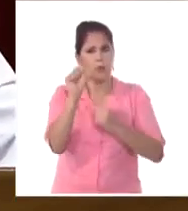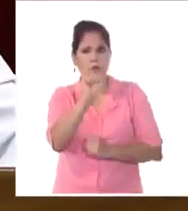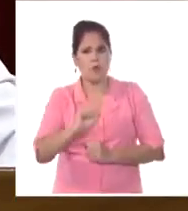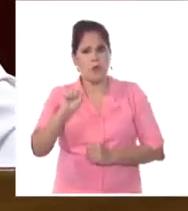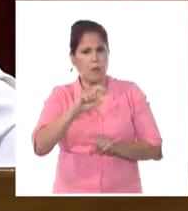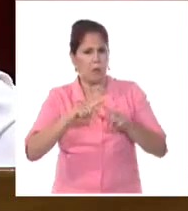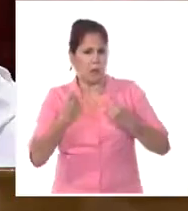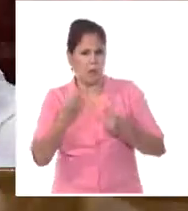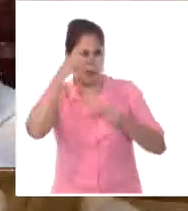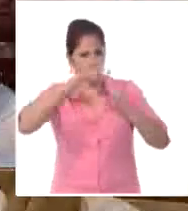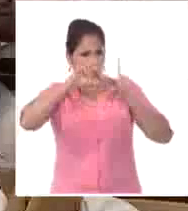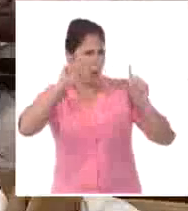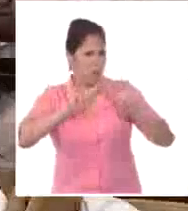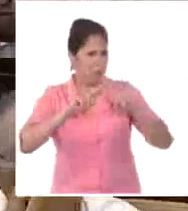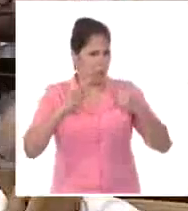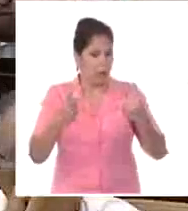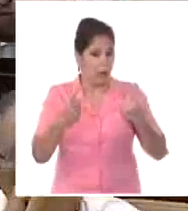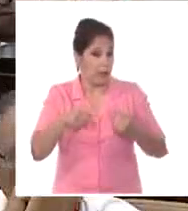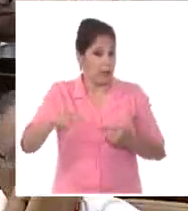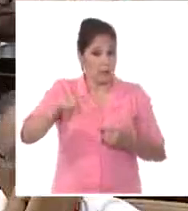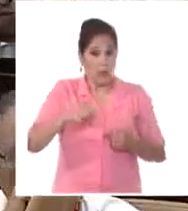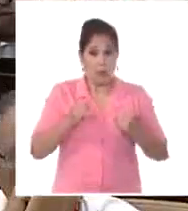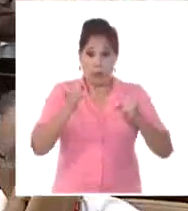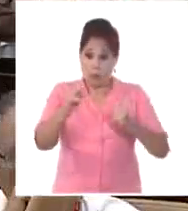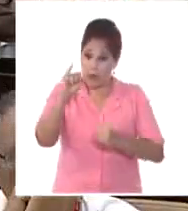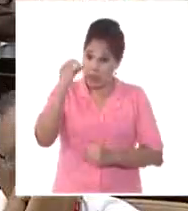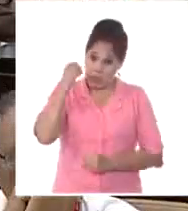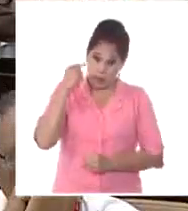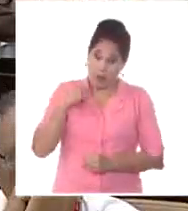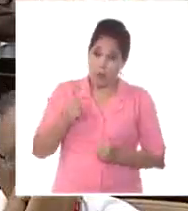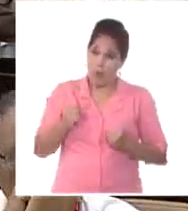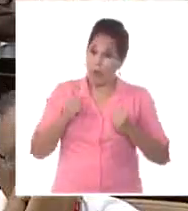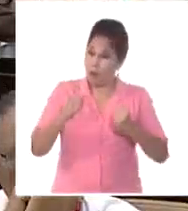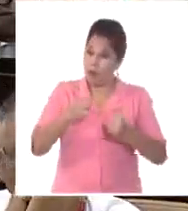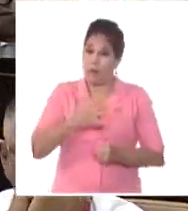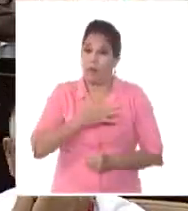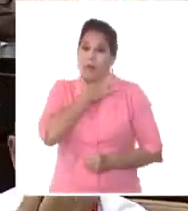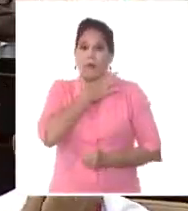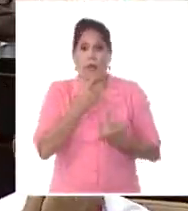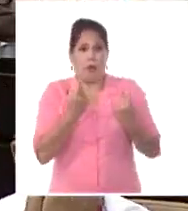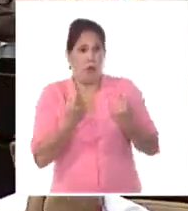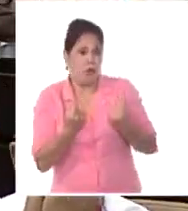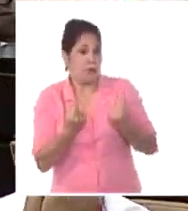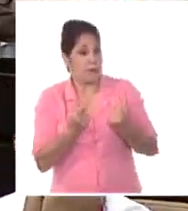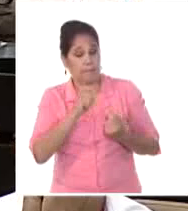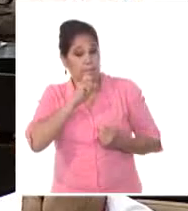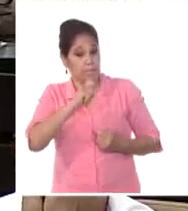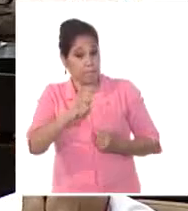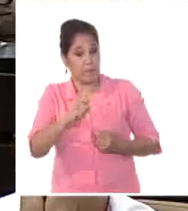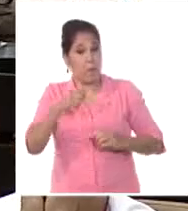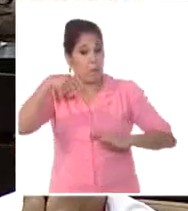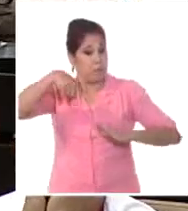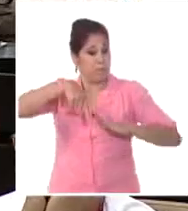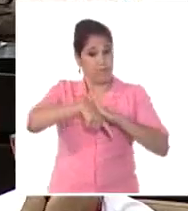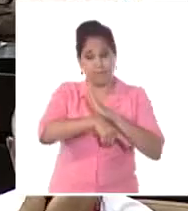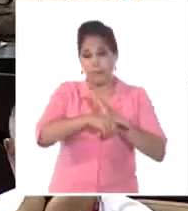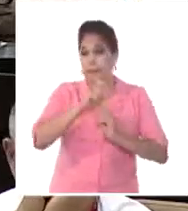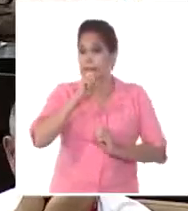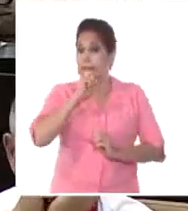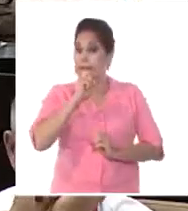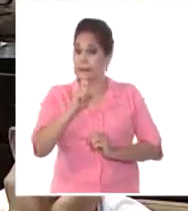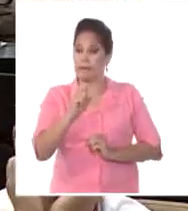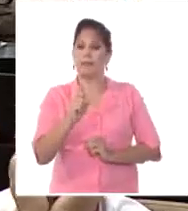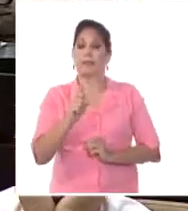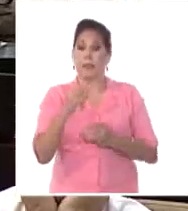Cuba? No todos resisten 60 años de una asfixia económica que se ha profundizado de manera oportunista más